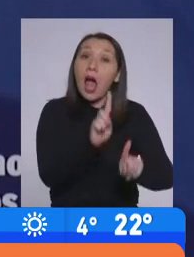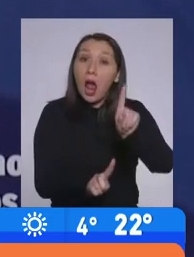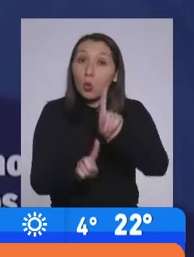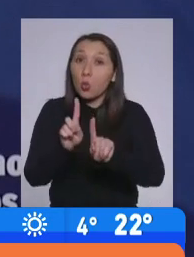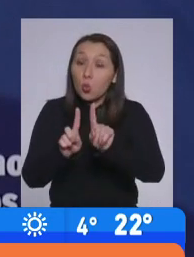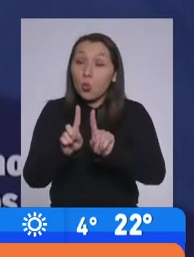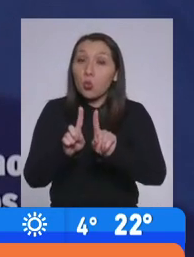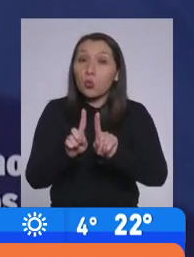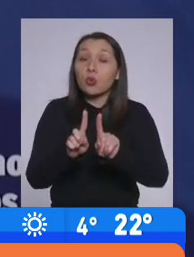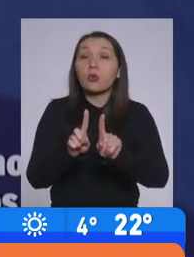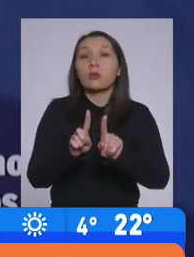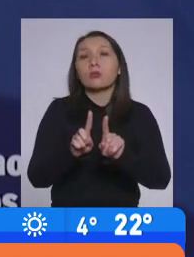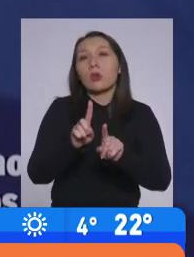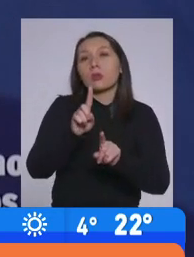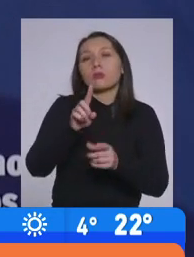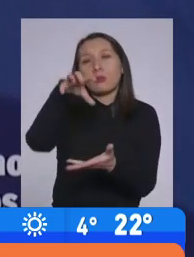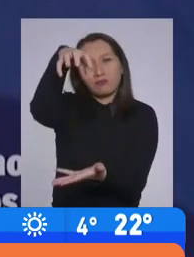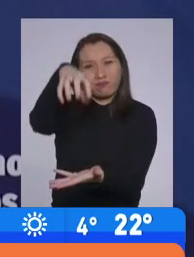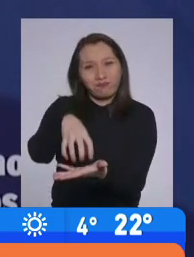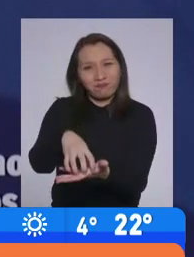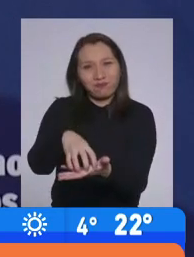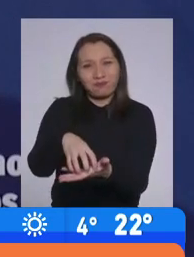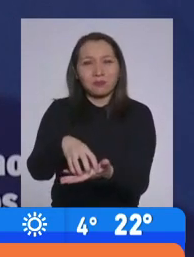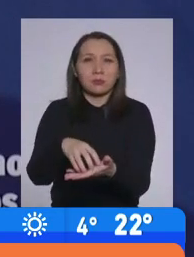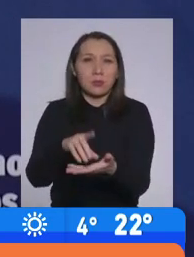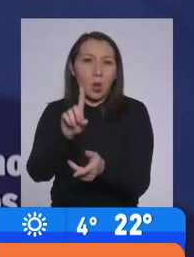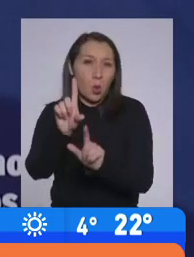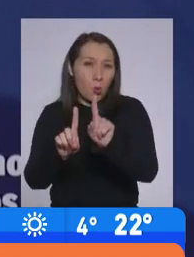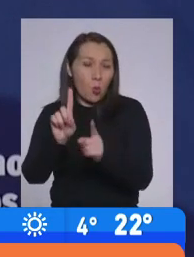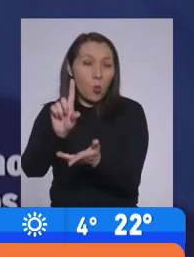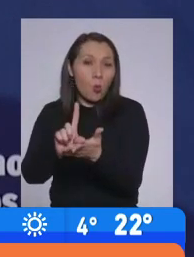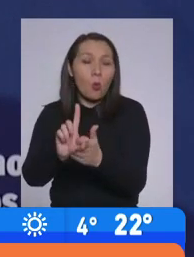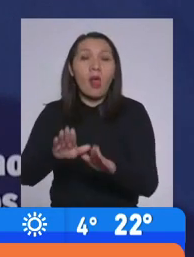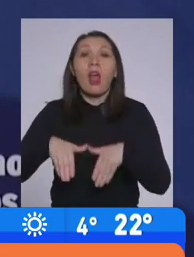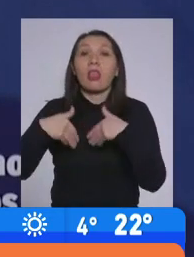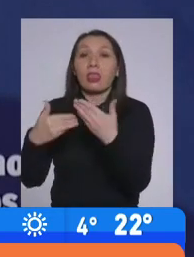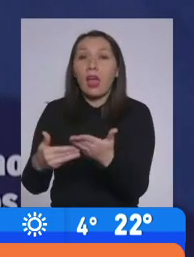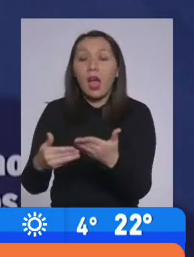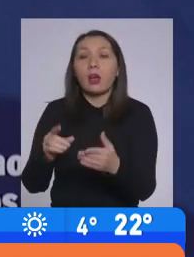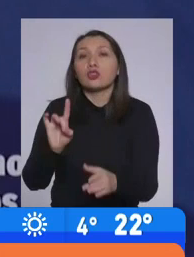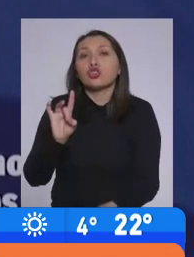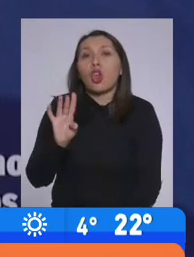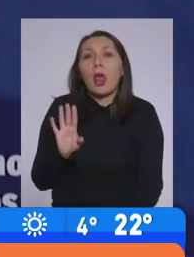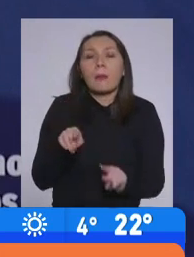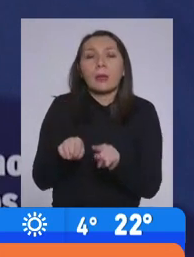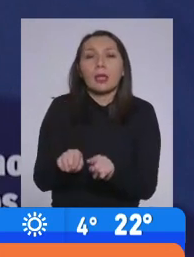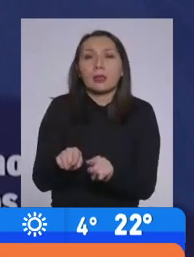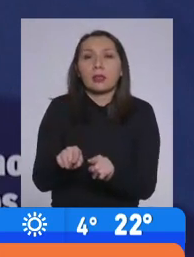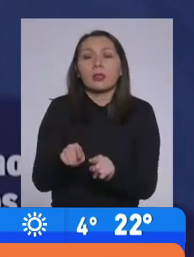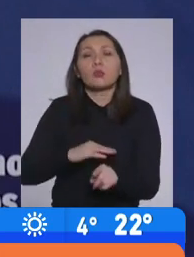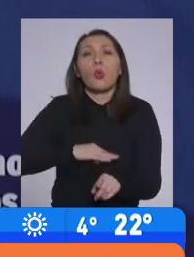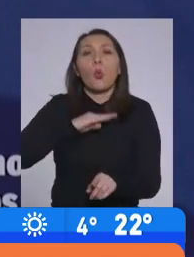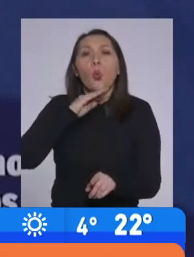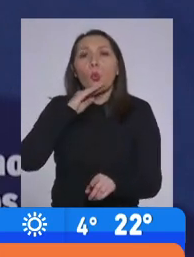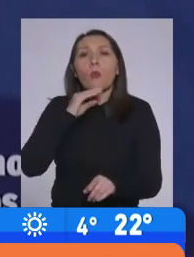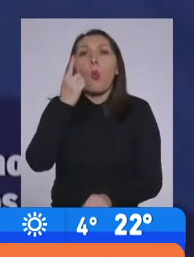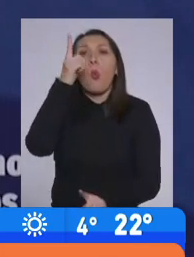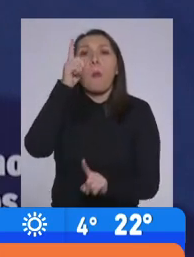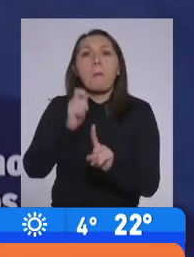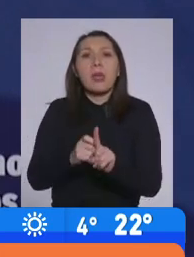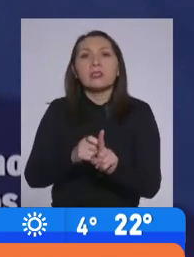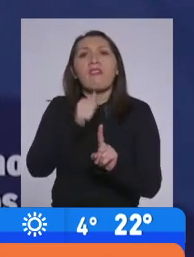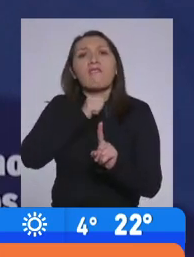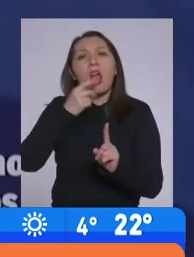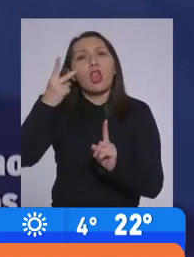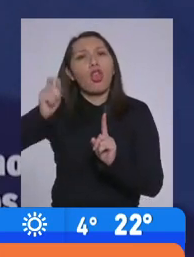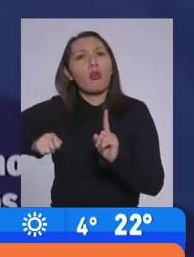servicios de salud o en algunos establecimientos más bien una entrega que sólo ha sido suficiente para un mes